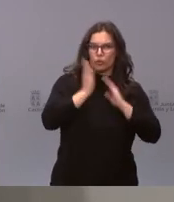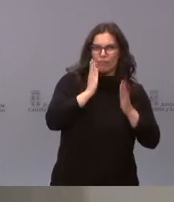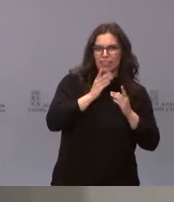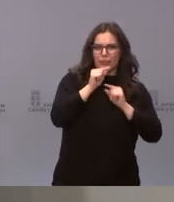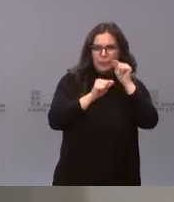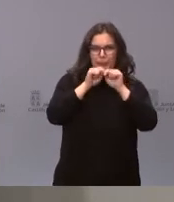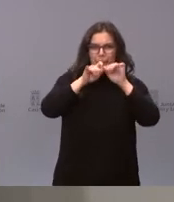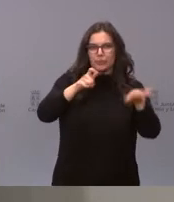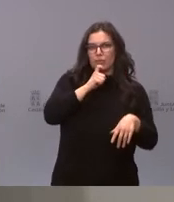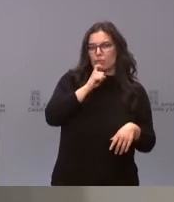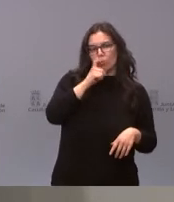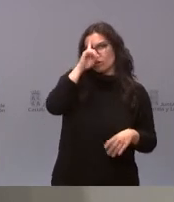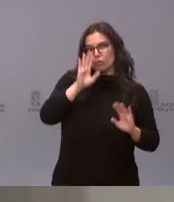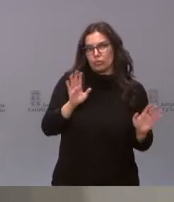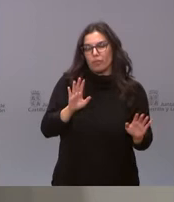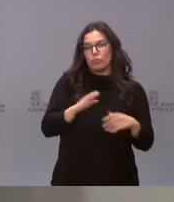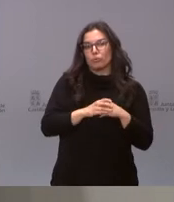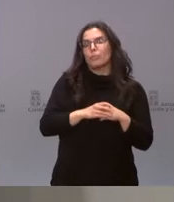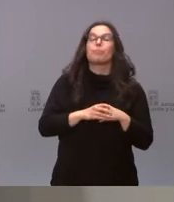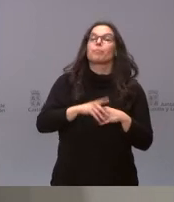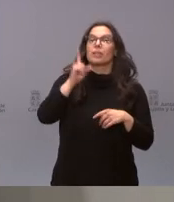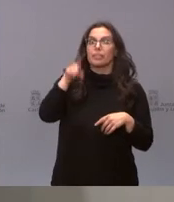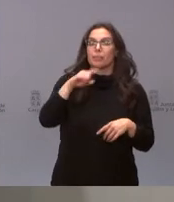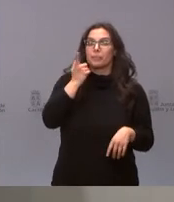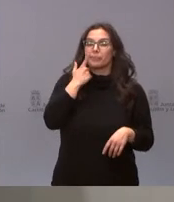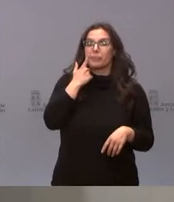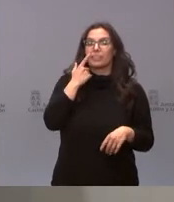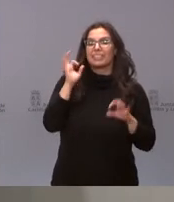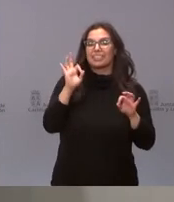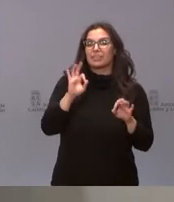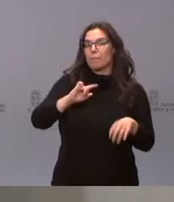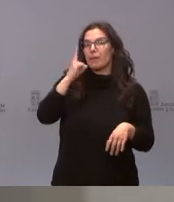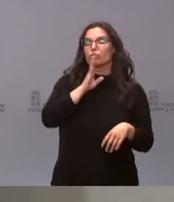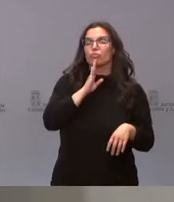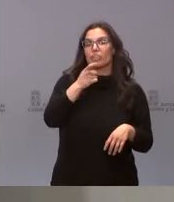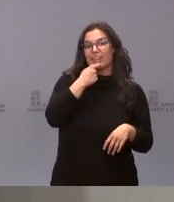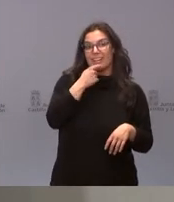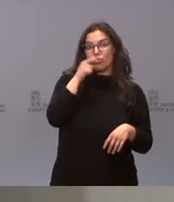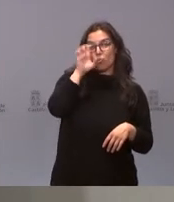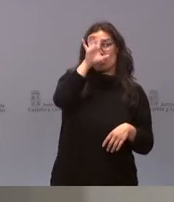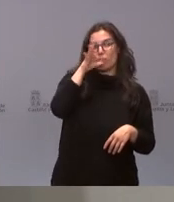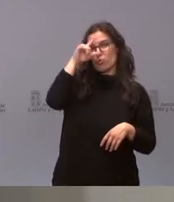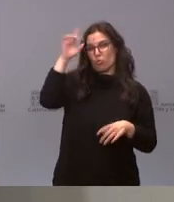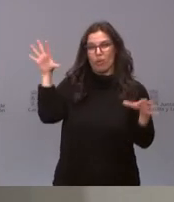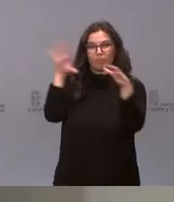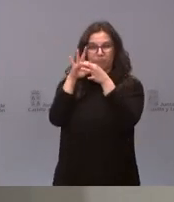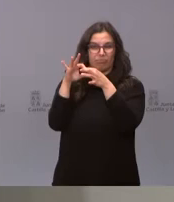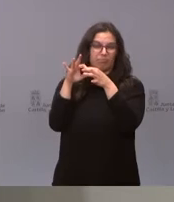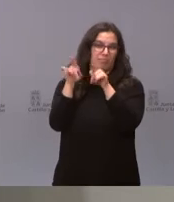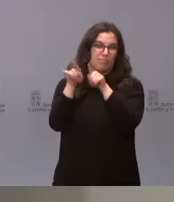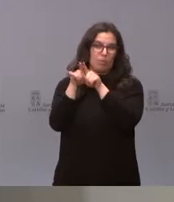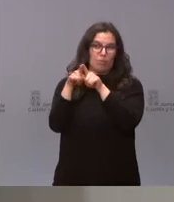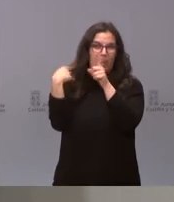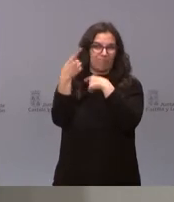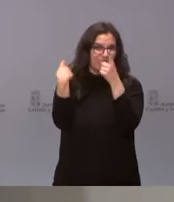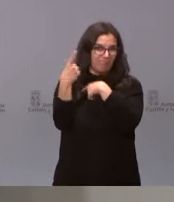la infección detectada también fuera de la india especialmente en el reino unido- por los vínculos culturales que existen entre ambos países